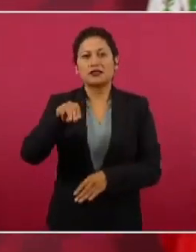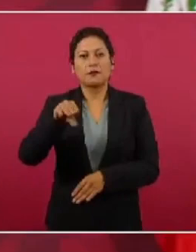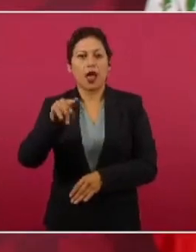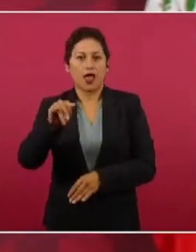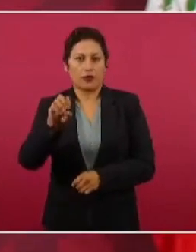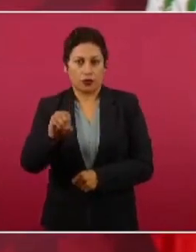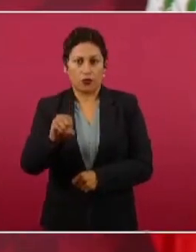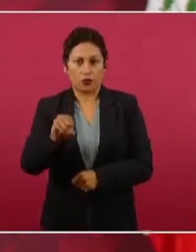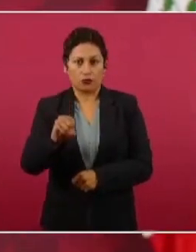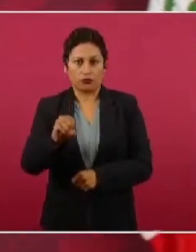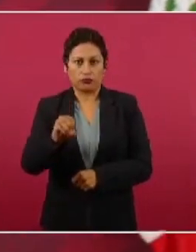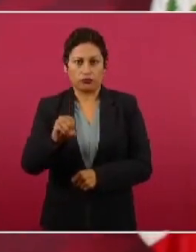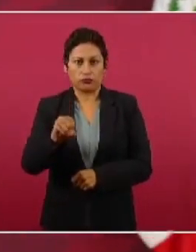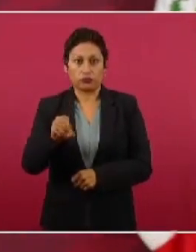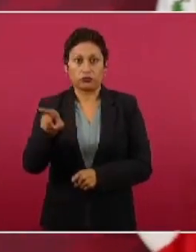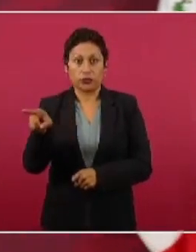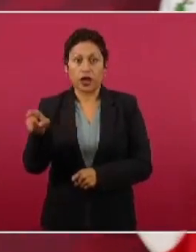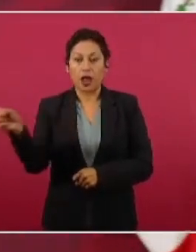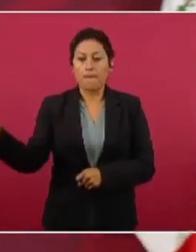Impone a tres presidentes,